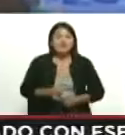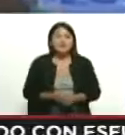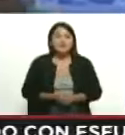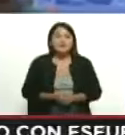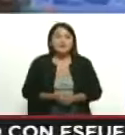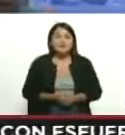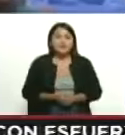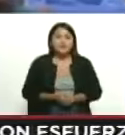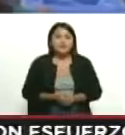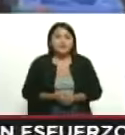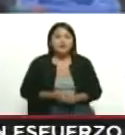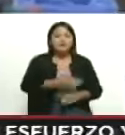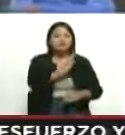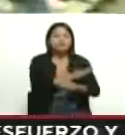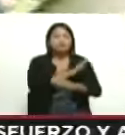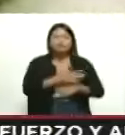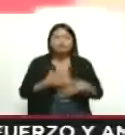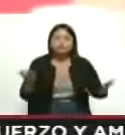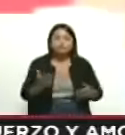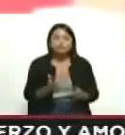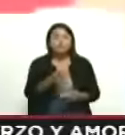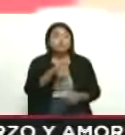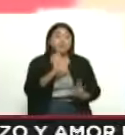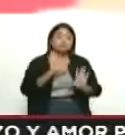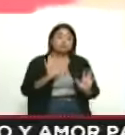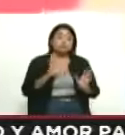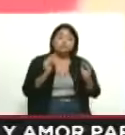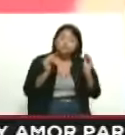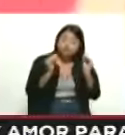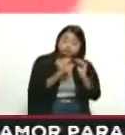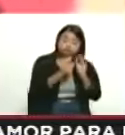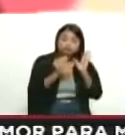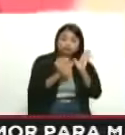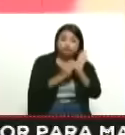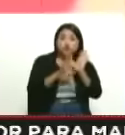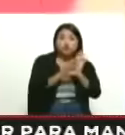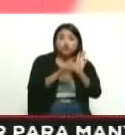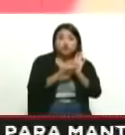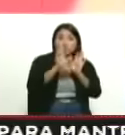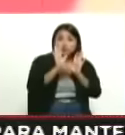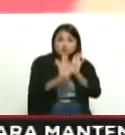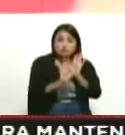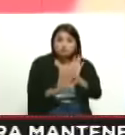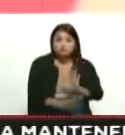la sanción correspondiente de acuerdo a la Constitución.